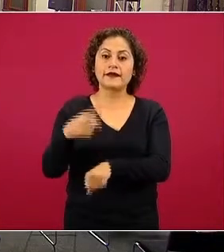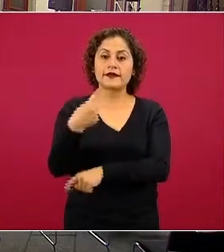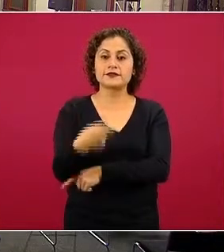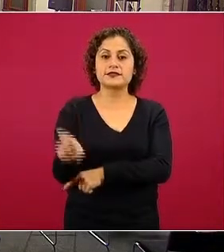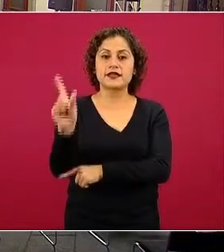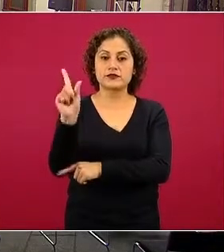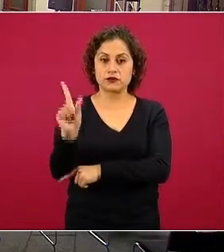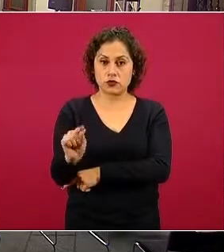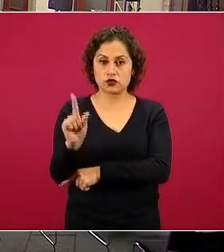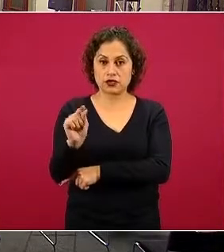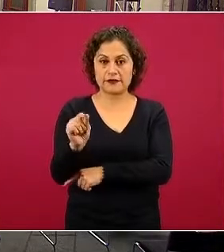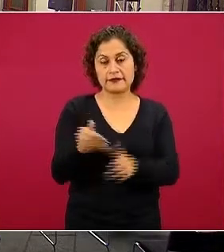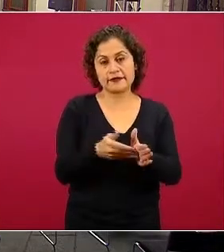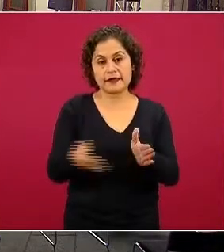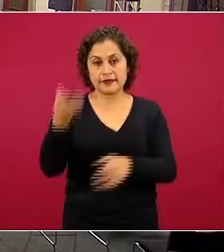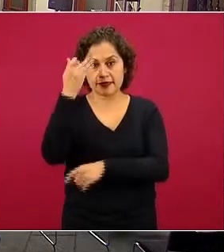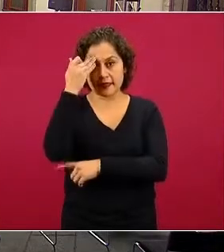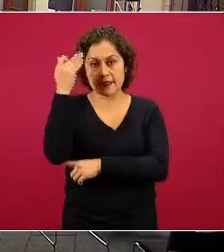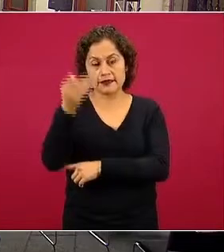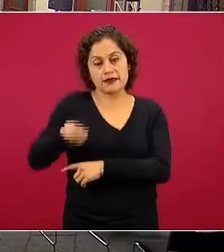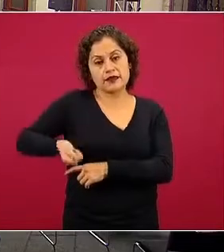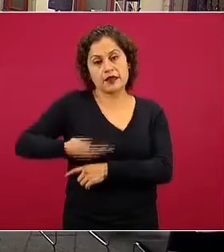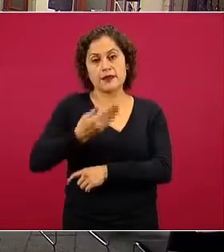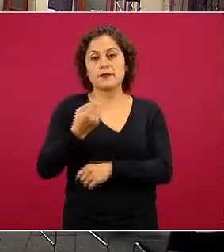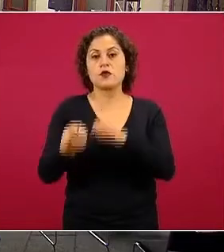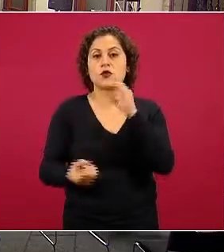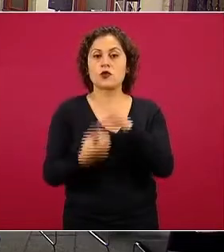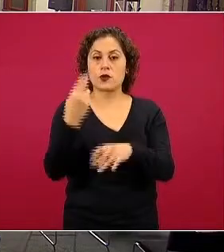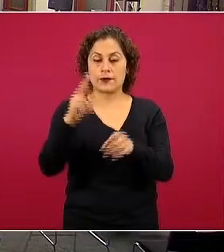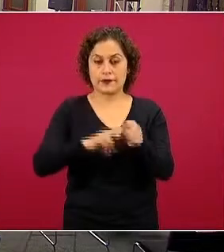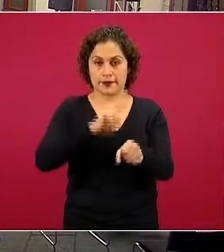de la nueva normalidad. Lo recordamos